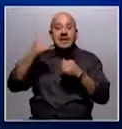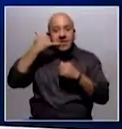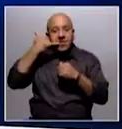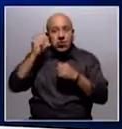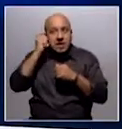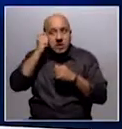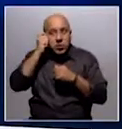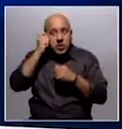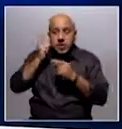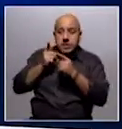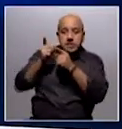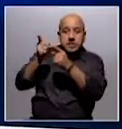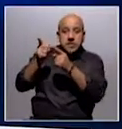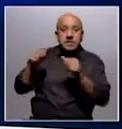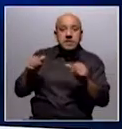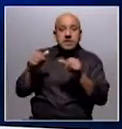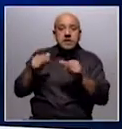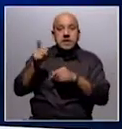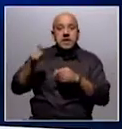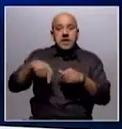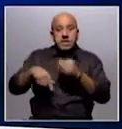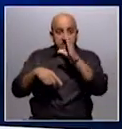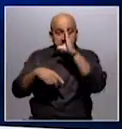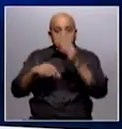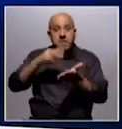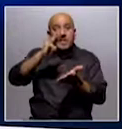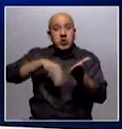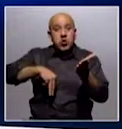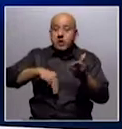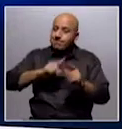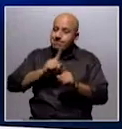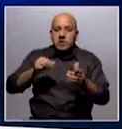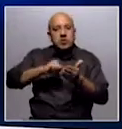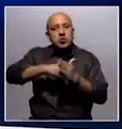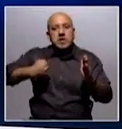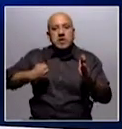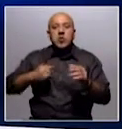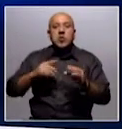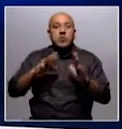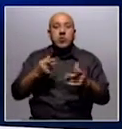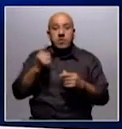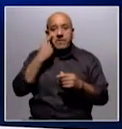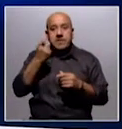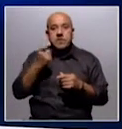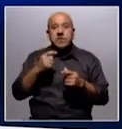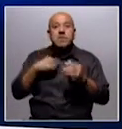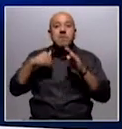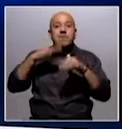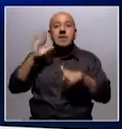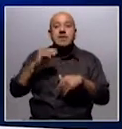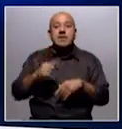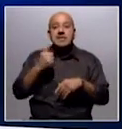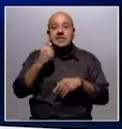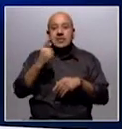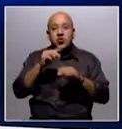móvil que se iba a celebrar en estos últimos días de febrero en barcelona y que por razones también de prevención porque iban a ser más de 110